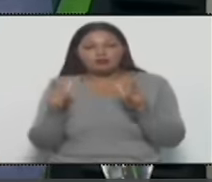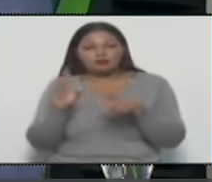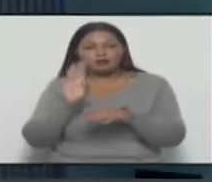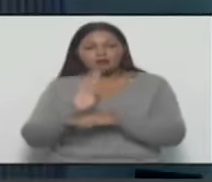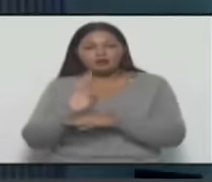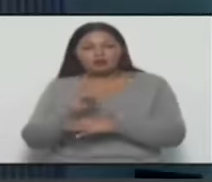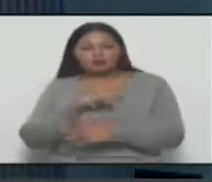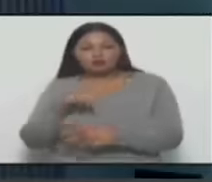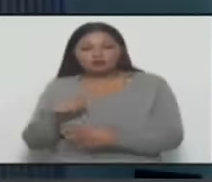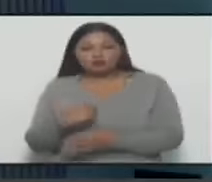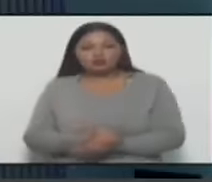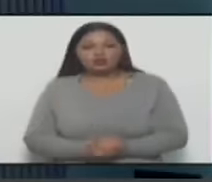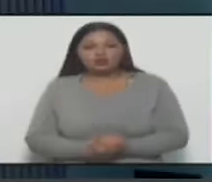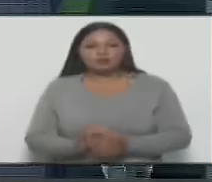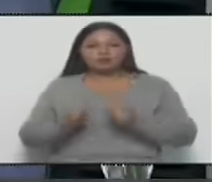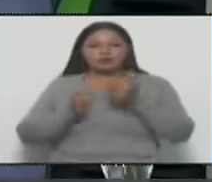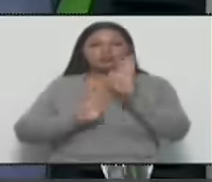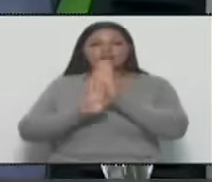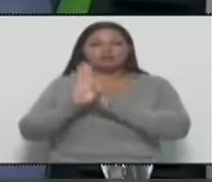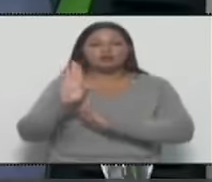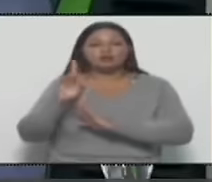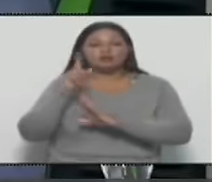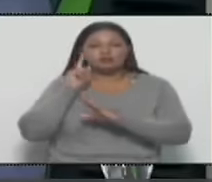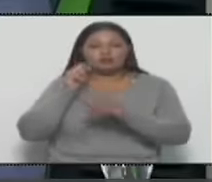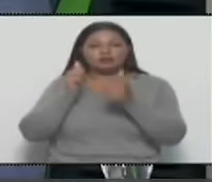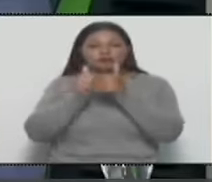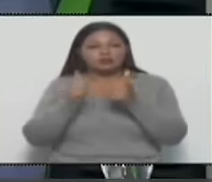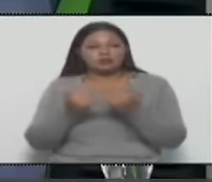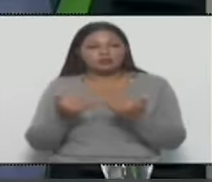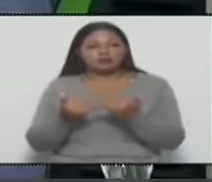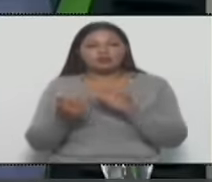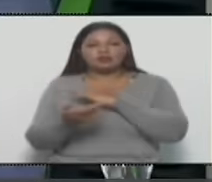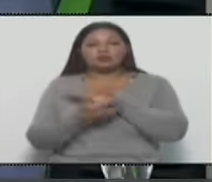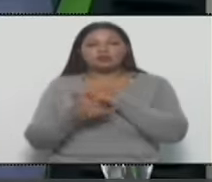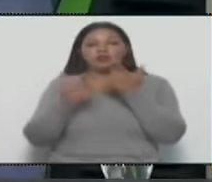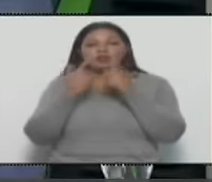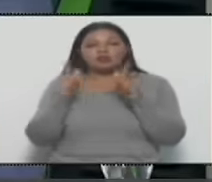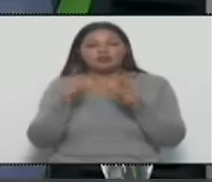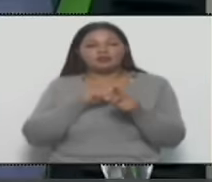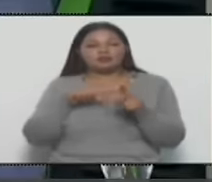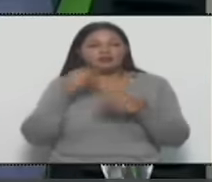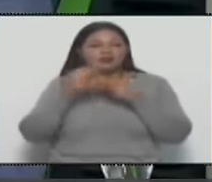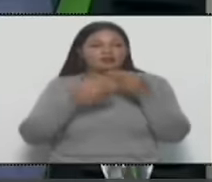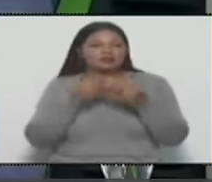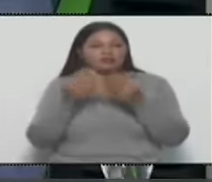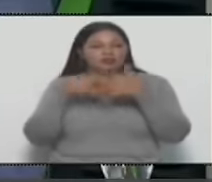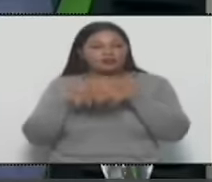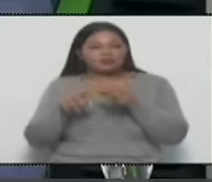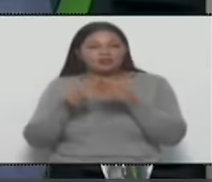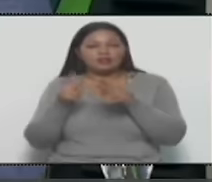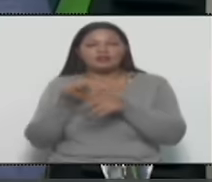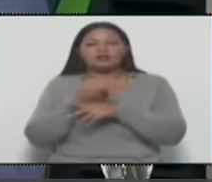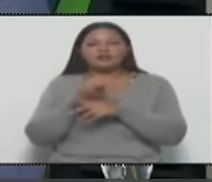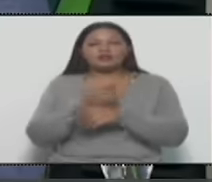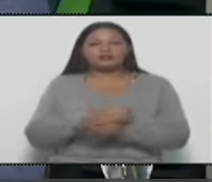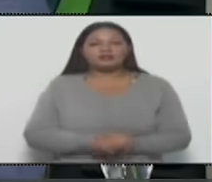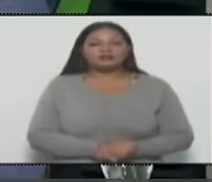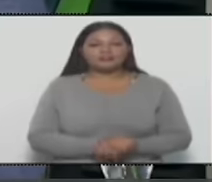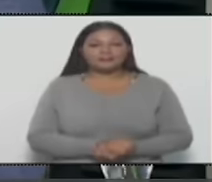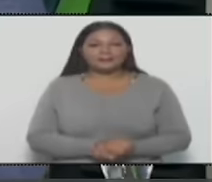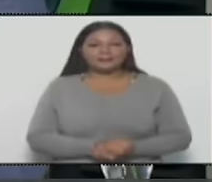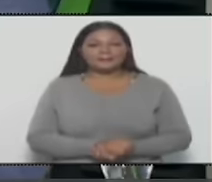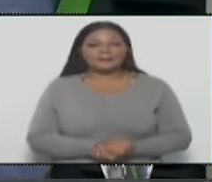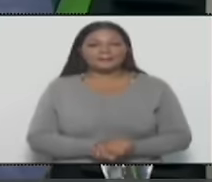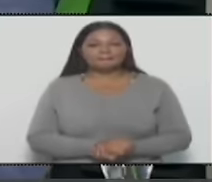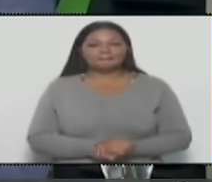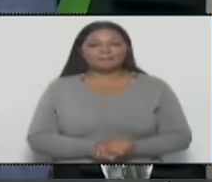protegernos. Para protegernos y el desarrollo también de software, de sistemas y tecnologías libres. Es lo que estamos haciendo a través del gobierno, a través de las instrucciones que